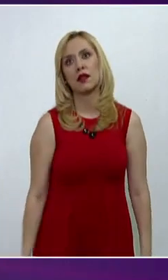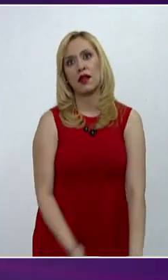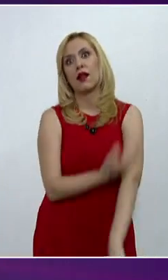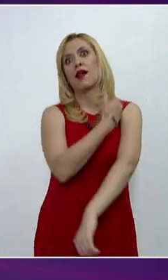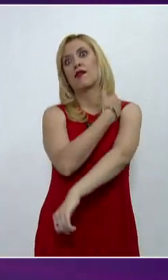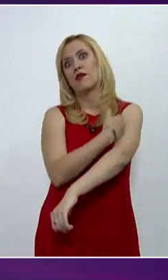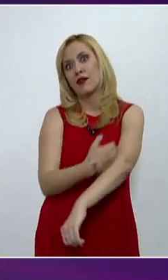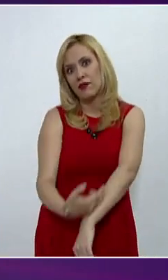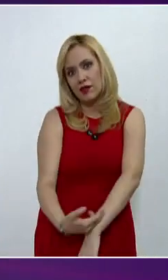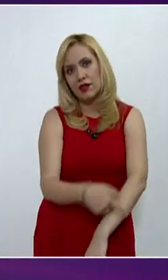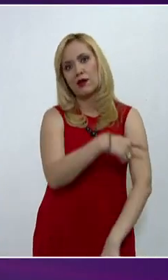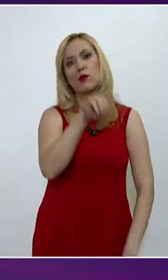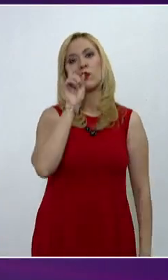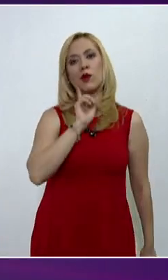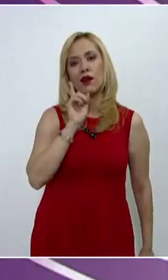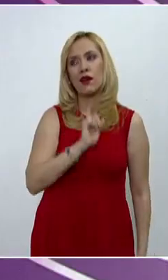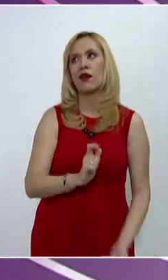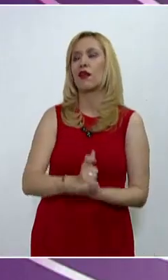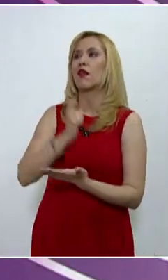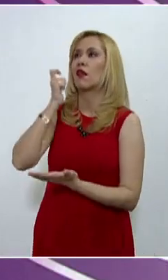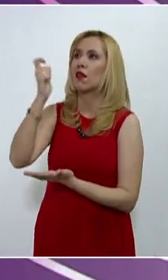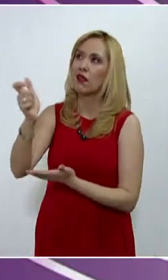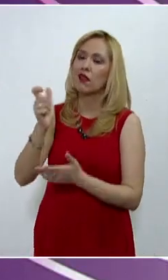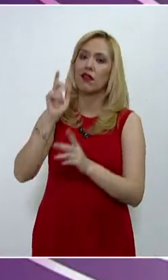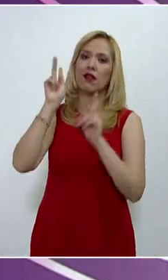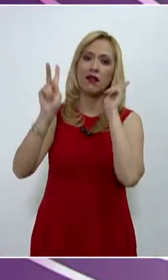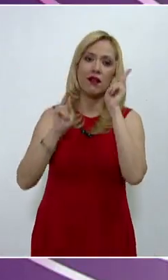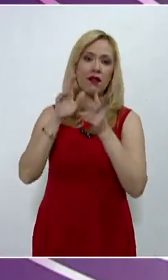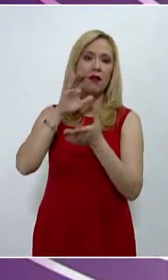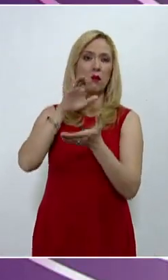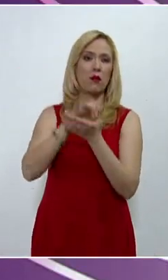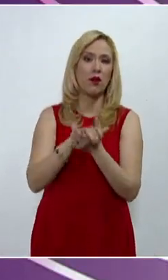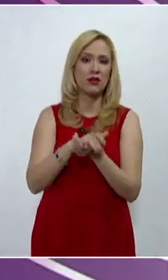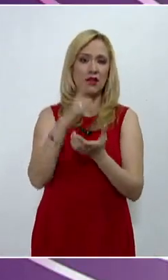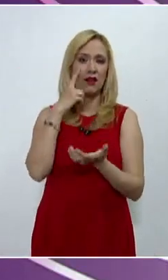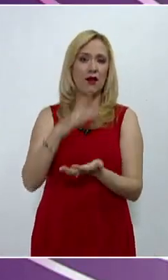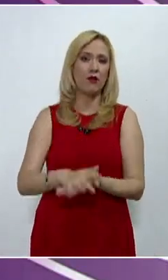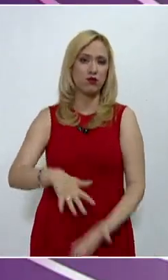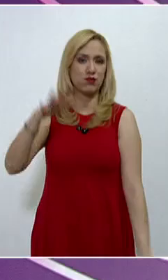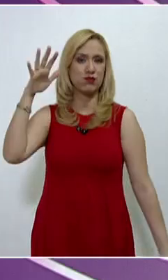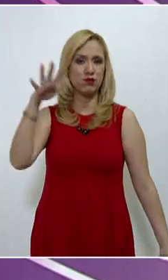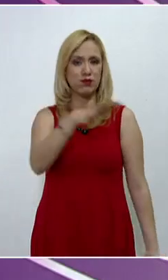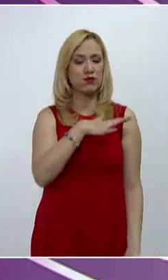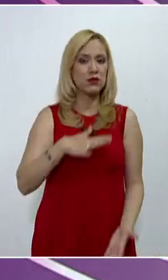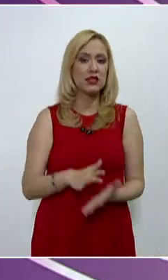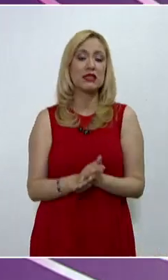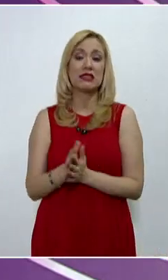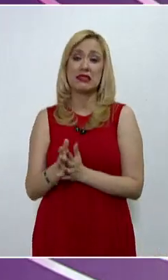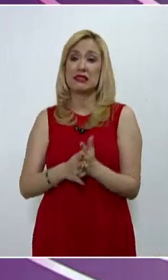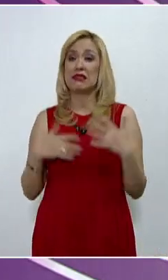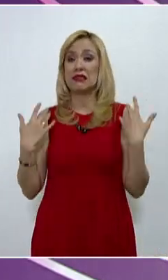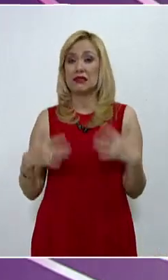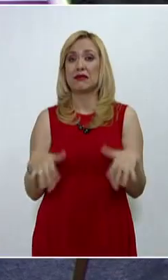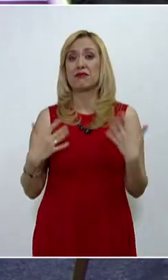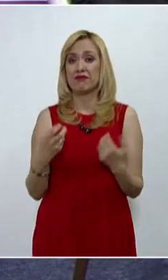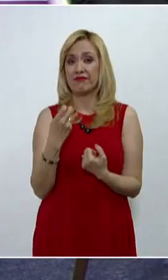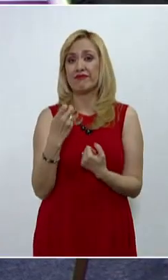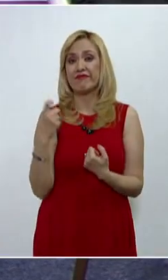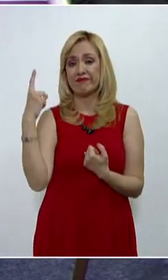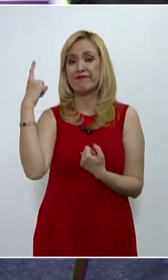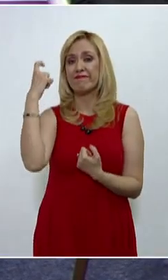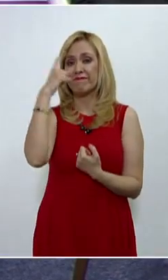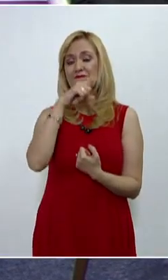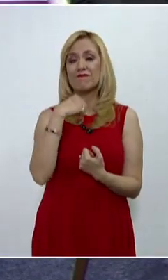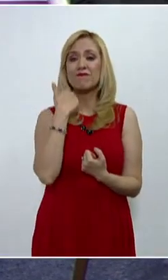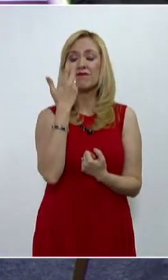pagando en general son las mujeres. O sea, los que visitan a los hombres son en la cárcel son las esposas y pagan por todos estos delitos. De esa otra parte